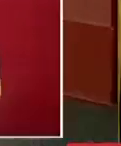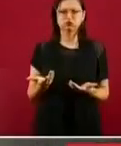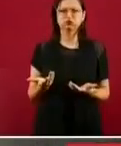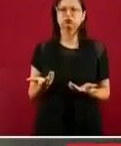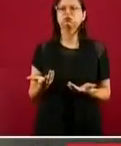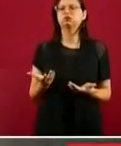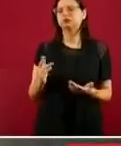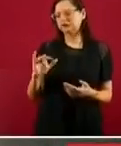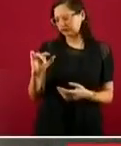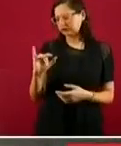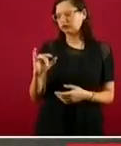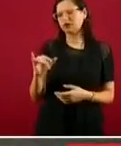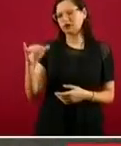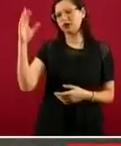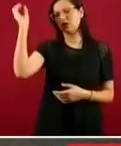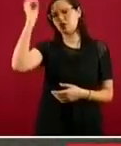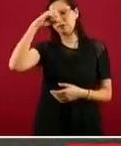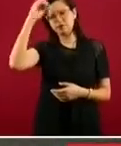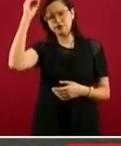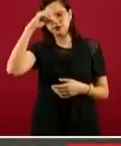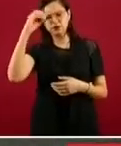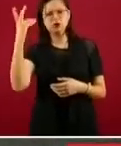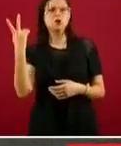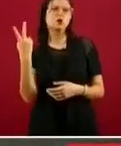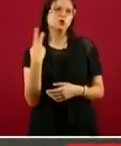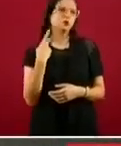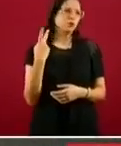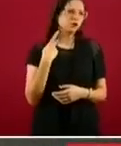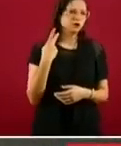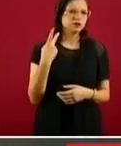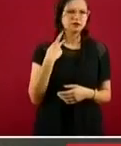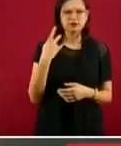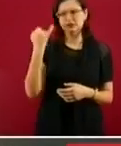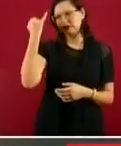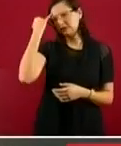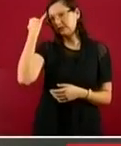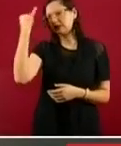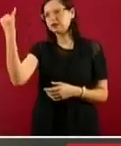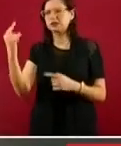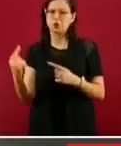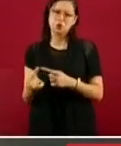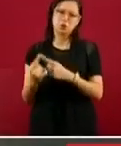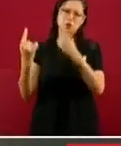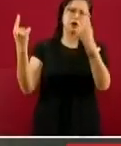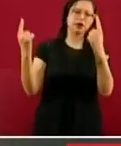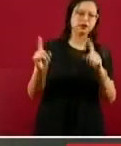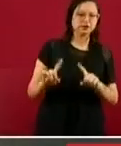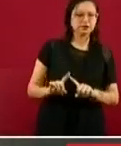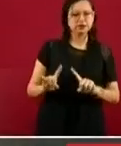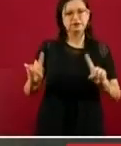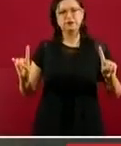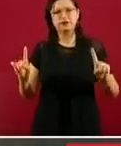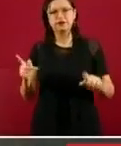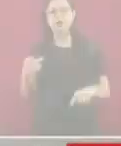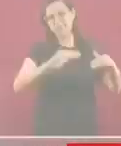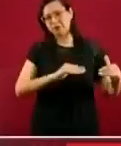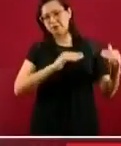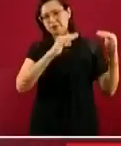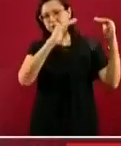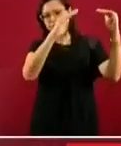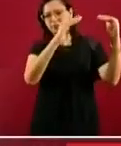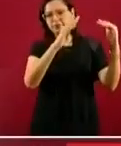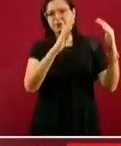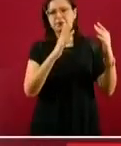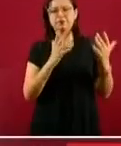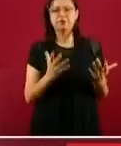Hay diferencias políticas, ideológicas, pero eso es arriba, es